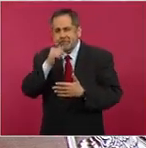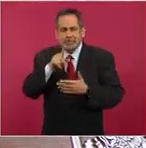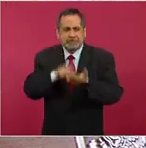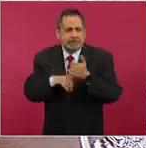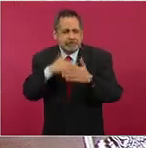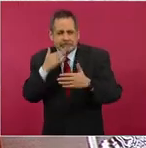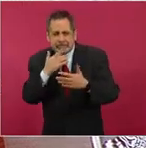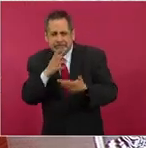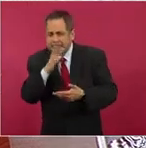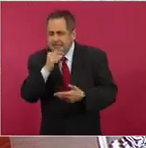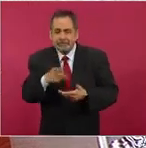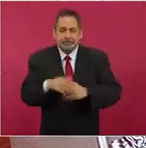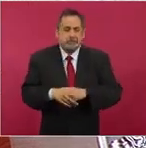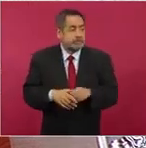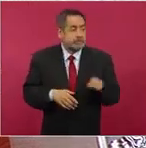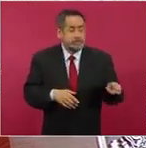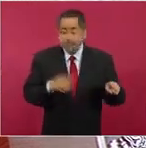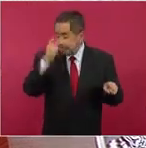Pero no.